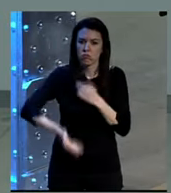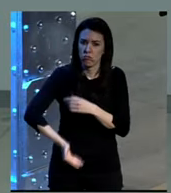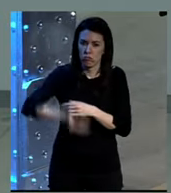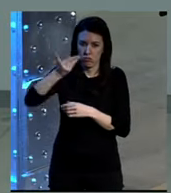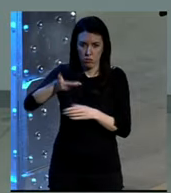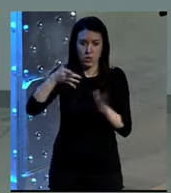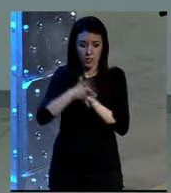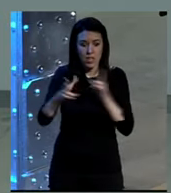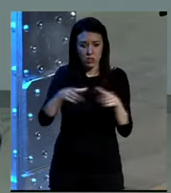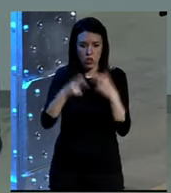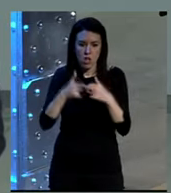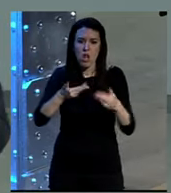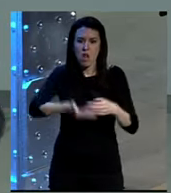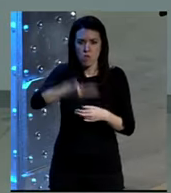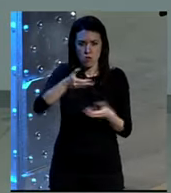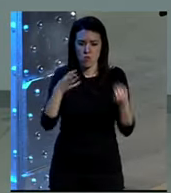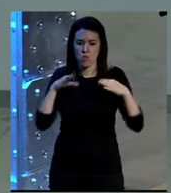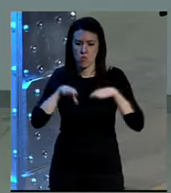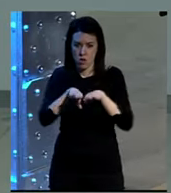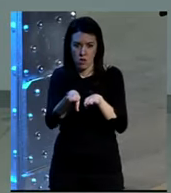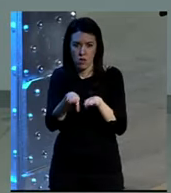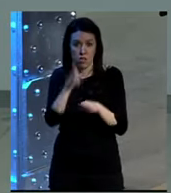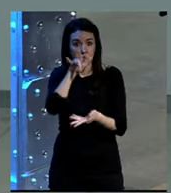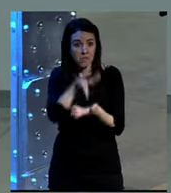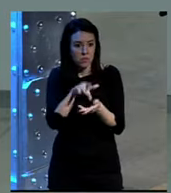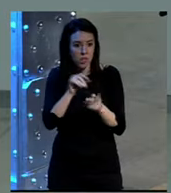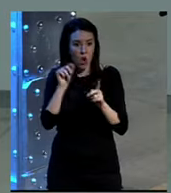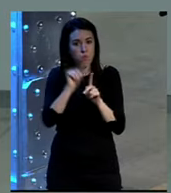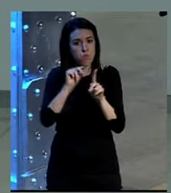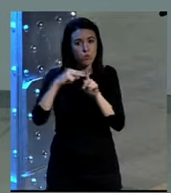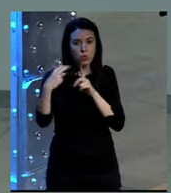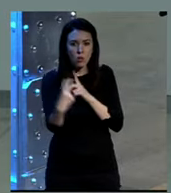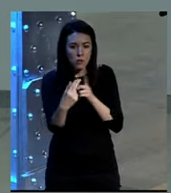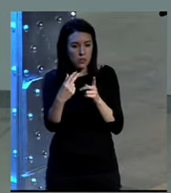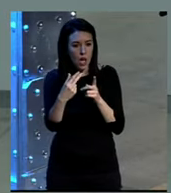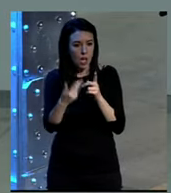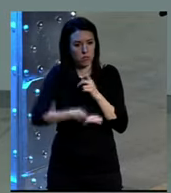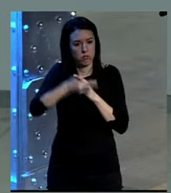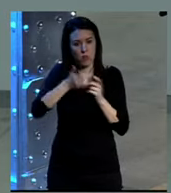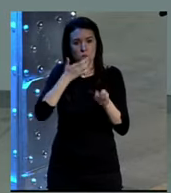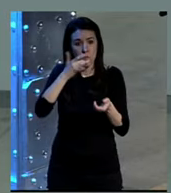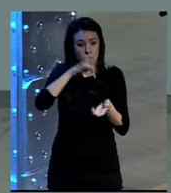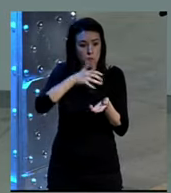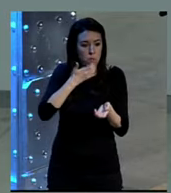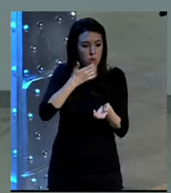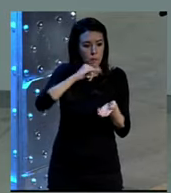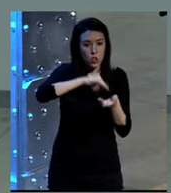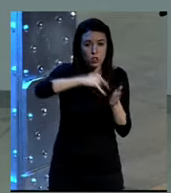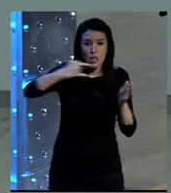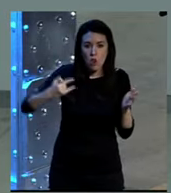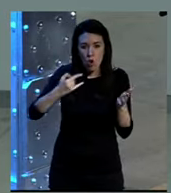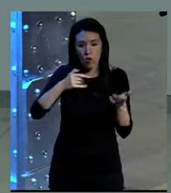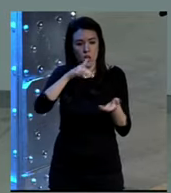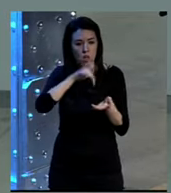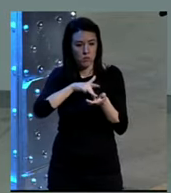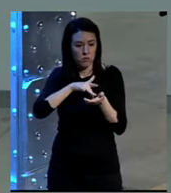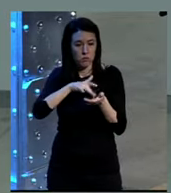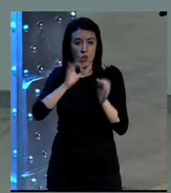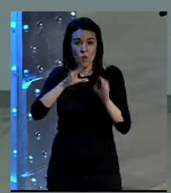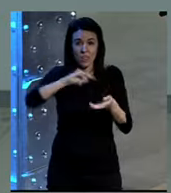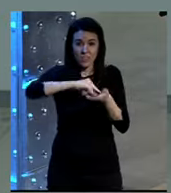es muy interesante desde muchos puntos de vista de la tecnología, y aquí yo creo que la tecnología se analiza pues